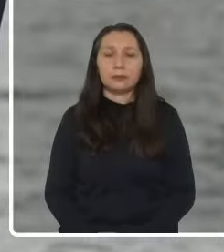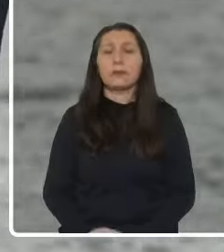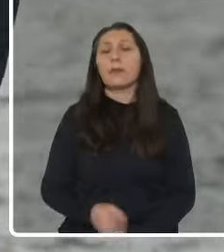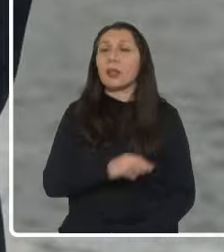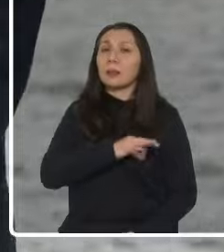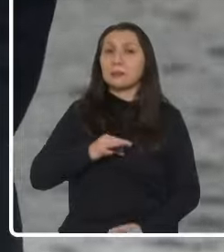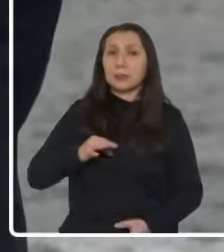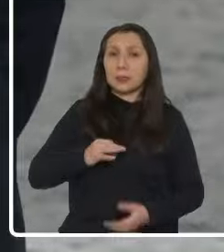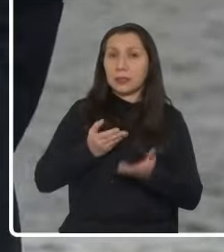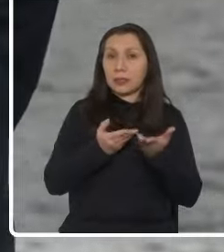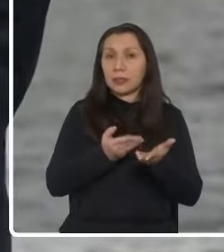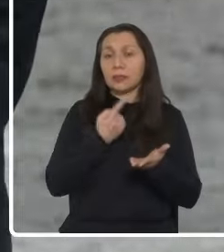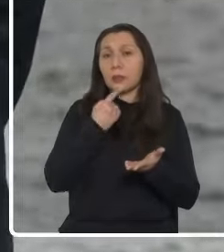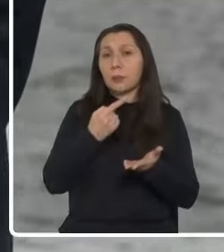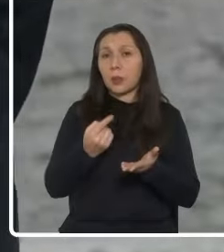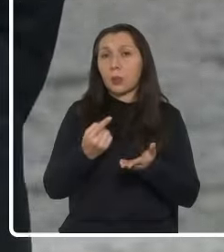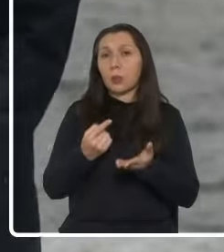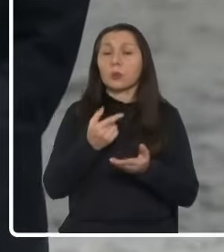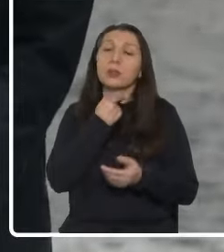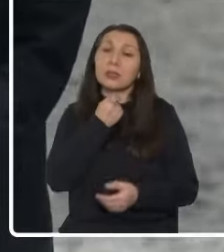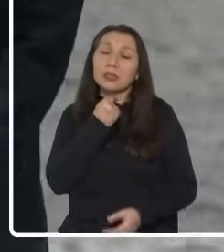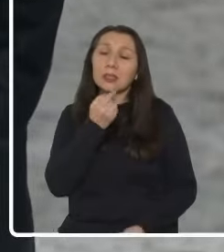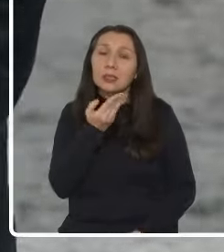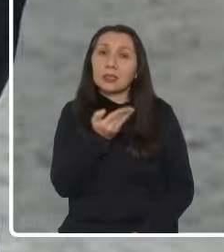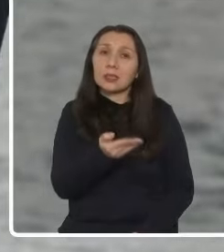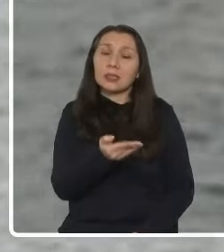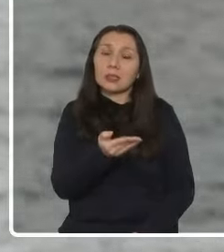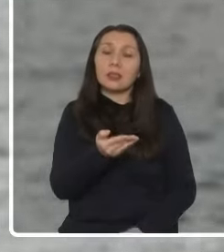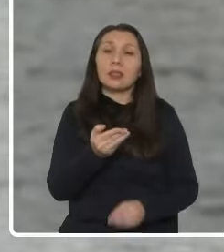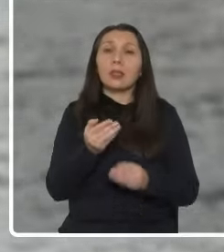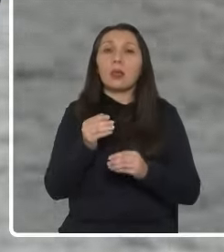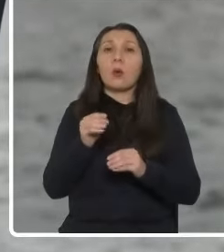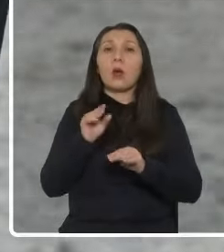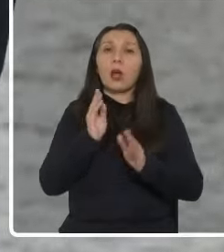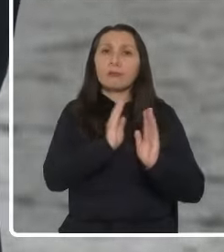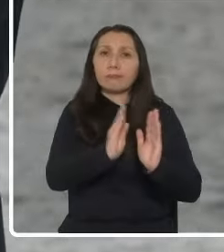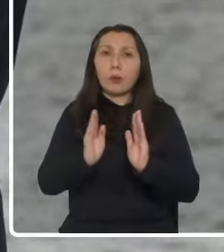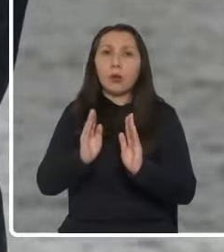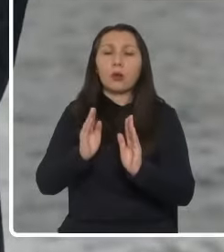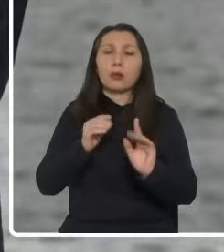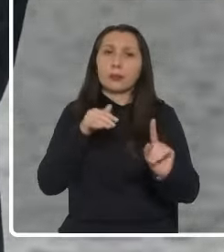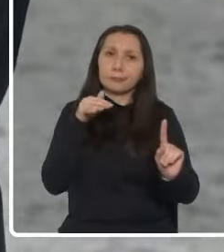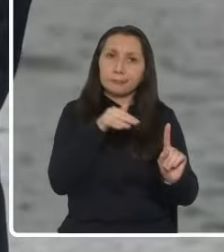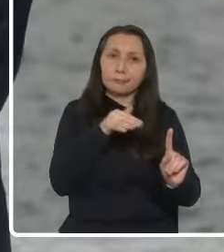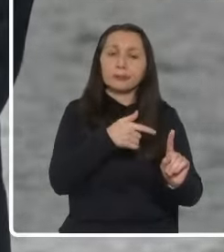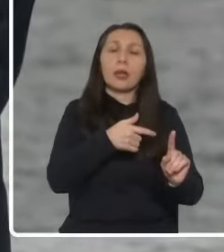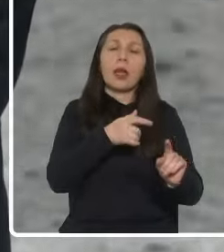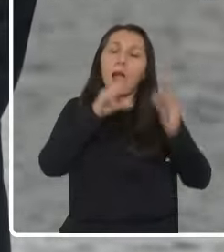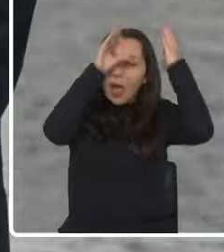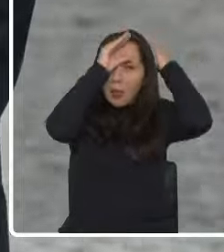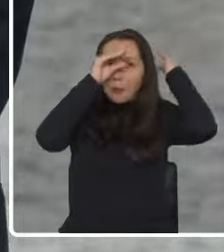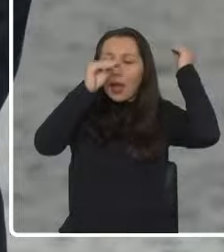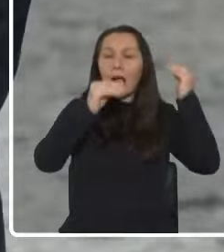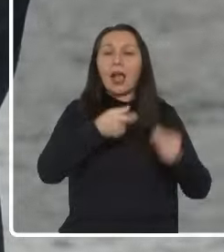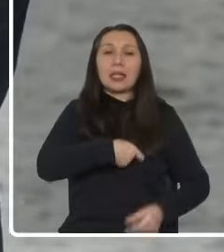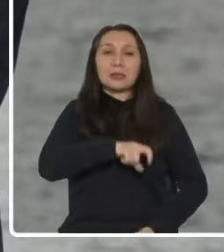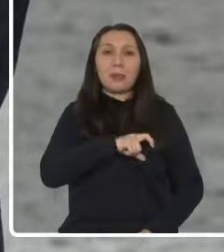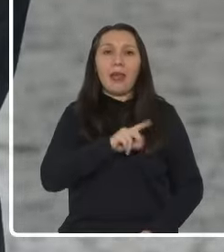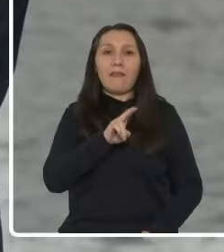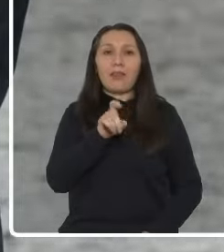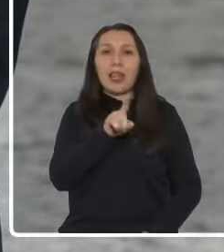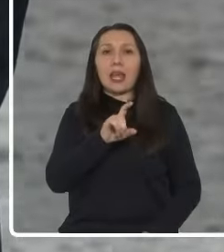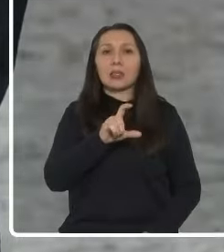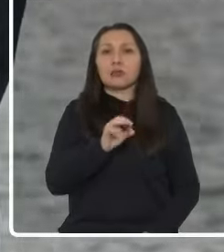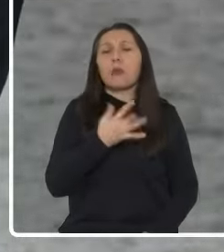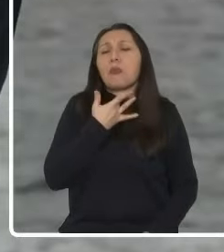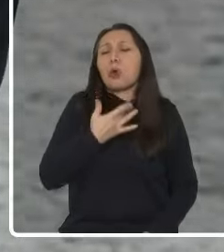Canciller, queríamos preguntarle sobre este llamado al orden al embajador de España, Javier Velasco, y también por qué el